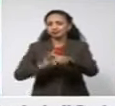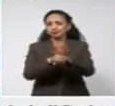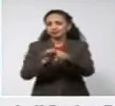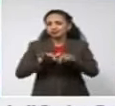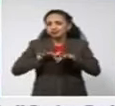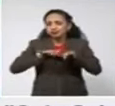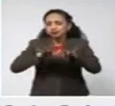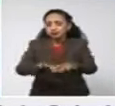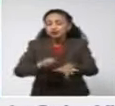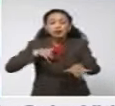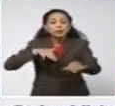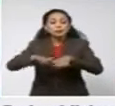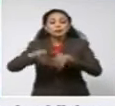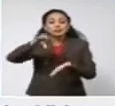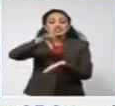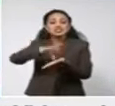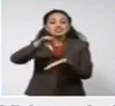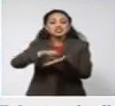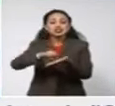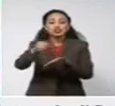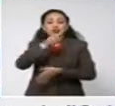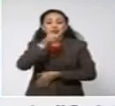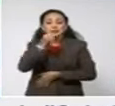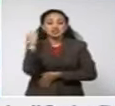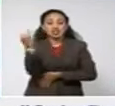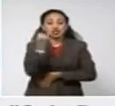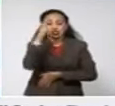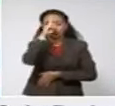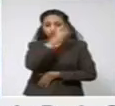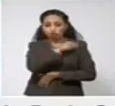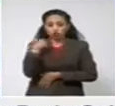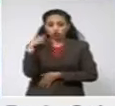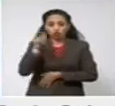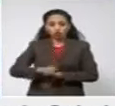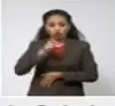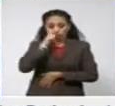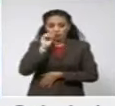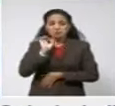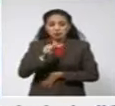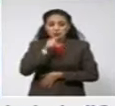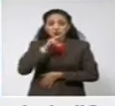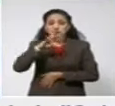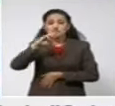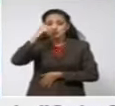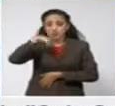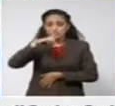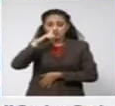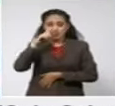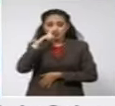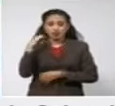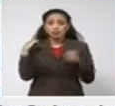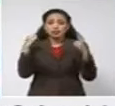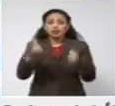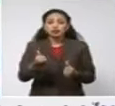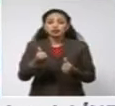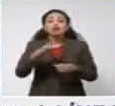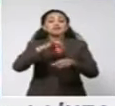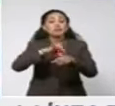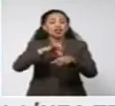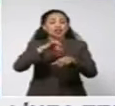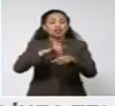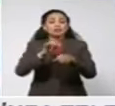en el Centro de Prensa Internacional el doctor Francisco Durán García, director de Epidemiología del Ministerio de Salud Pública, para brindar